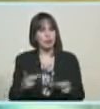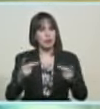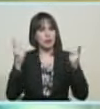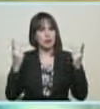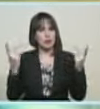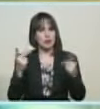compatriotas